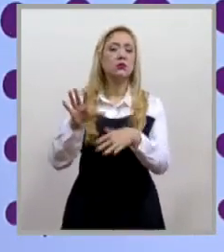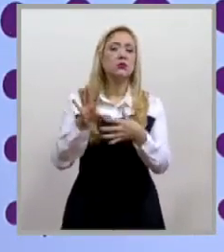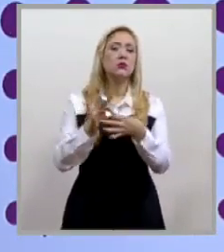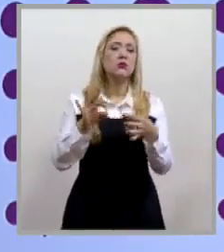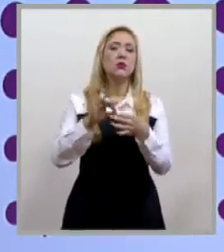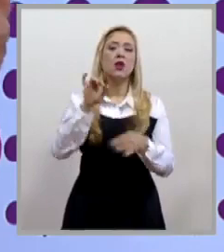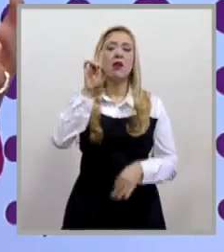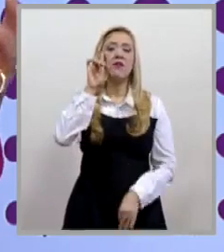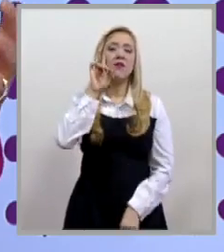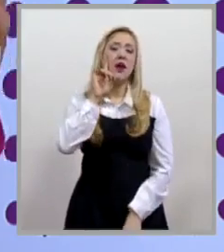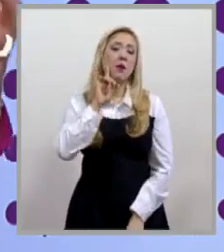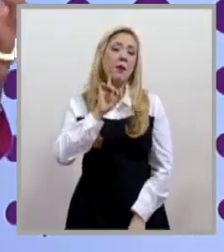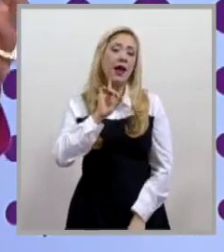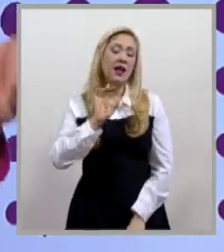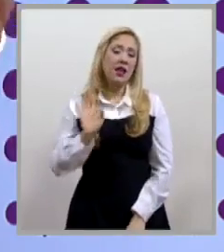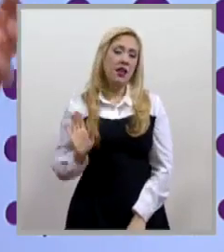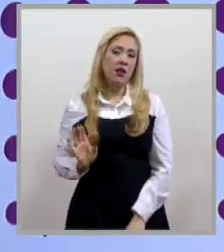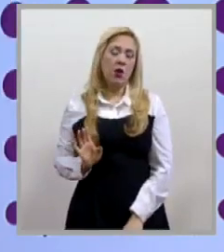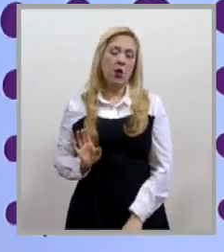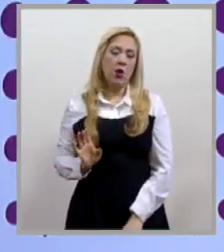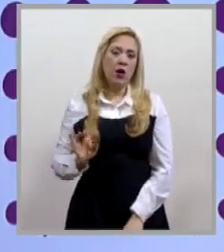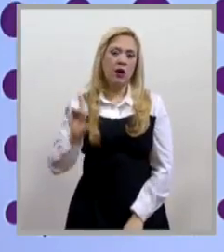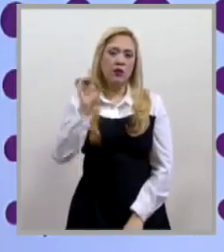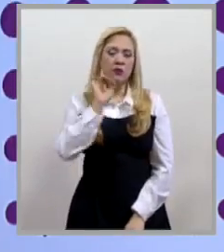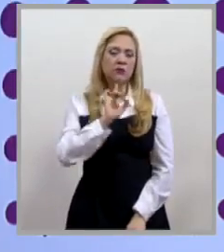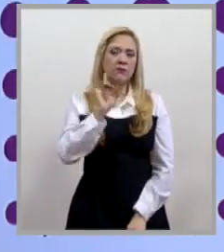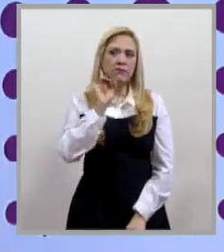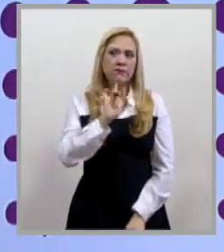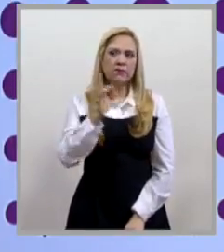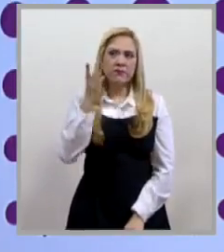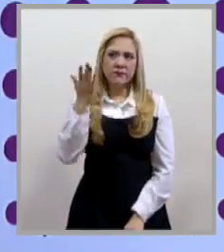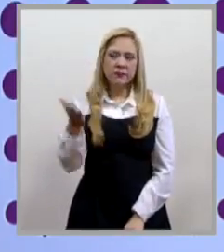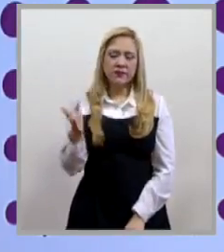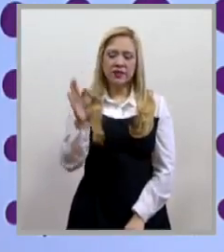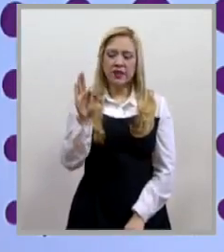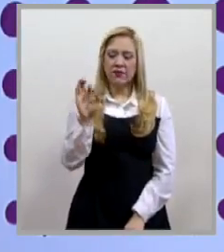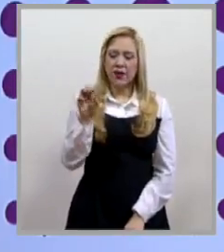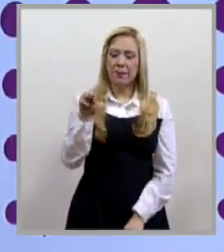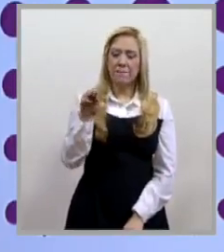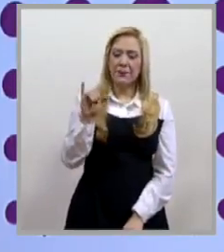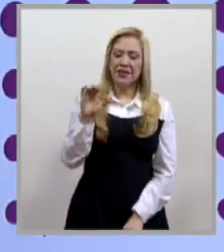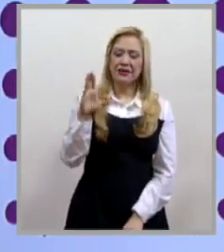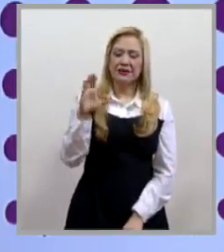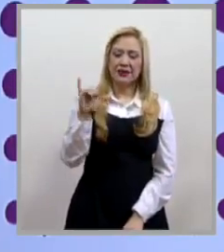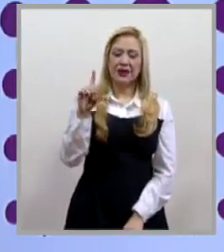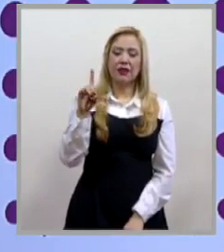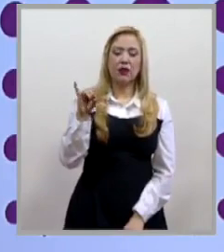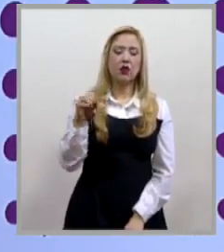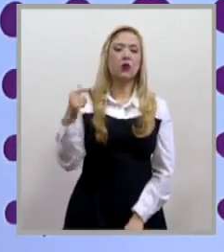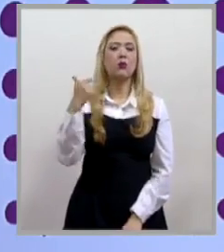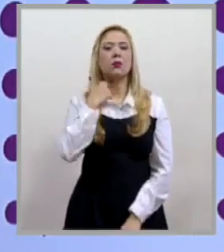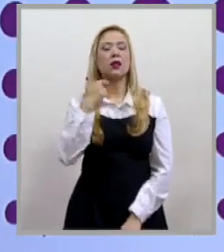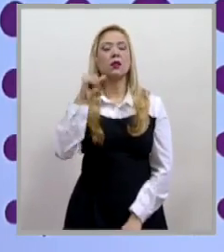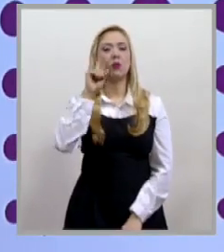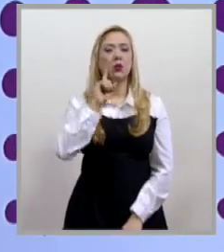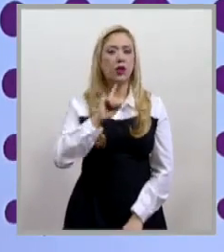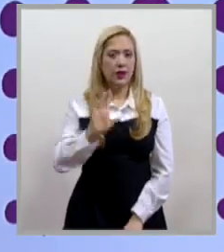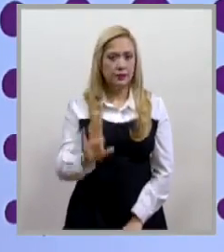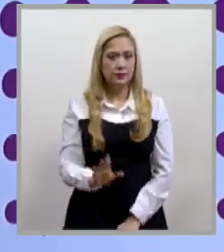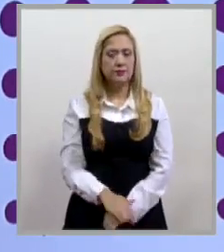femenino, homicidio, hombre de mujeres, femicidio, homicidio de mujeres,